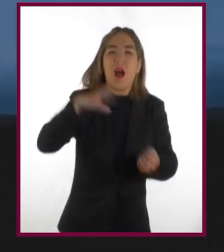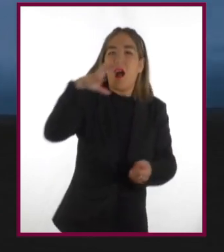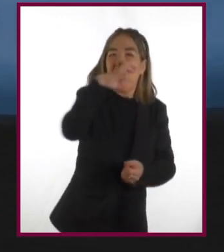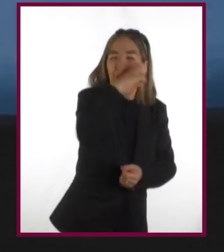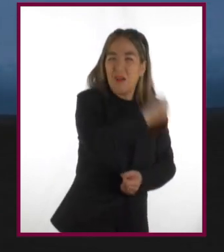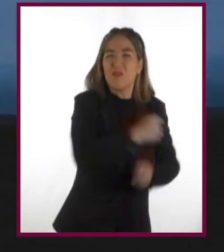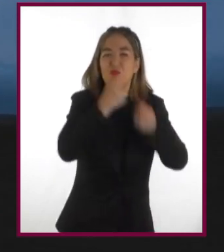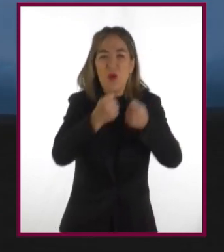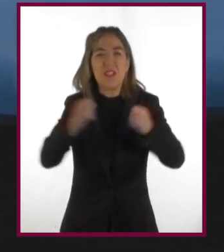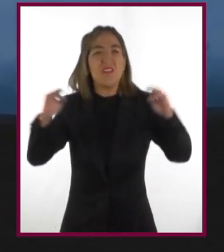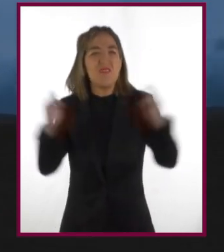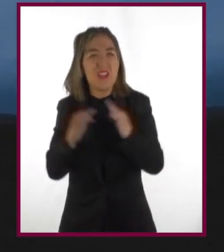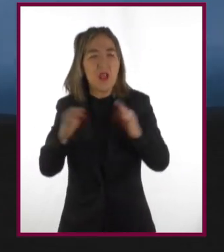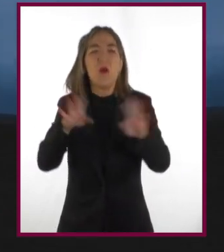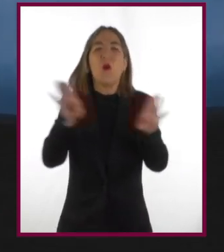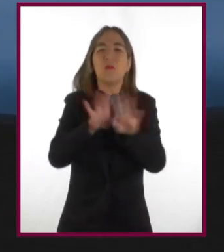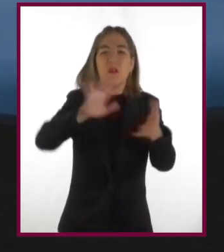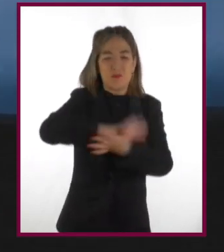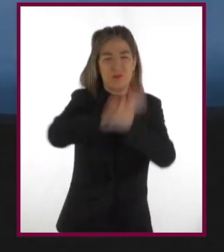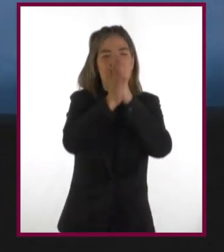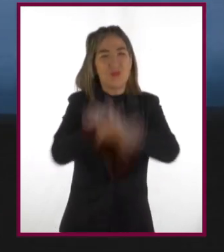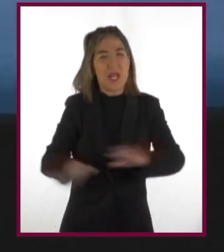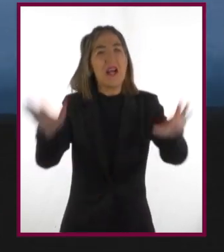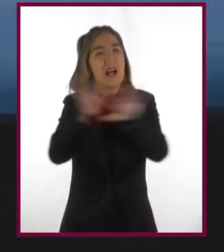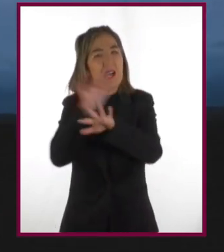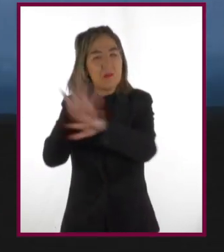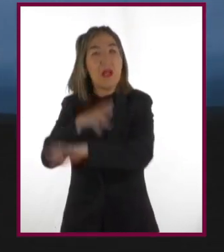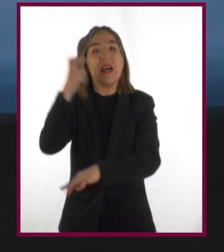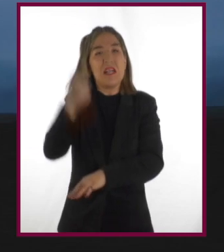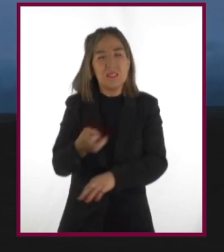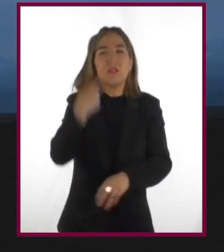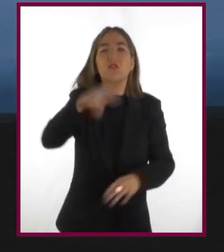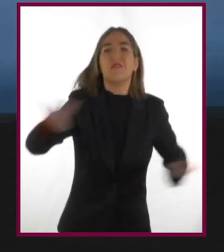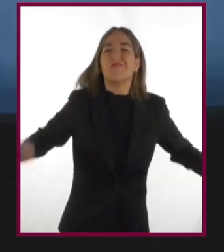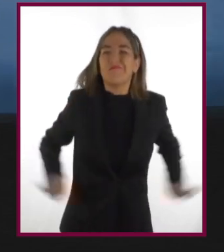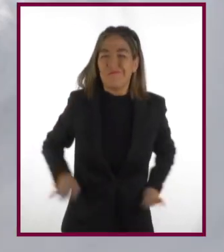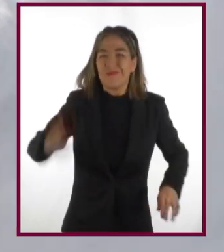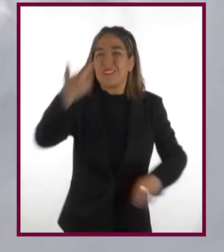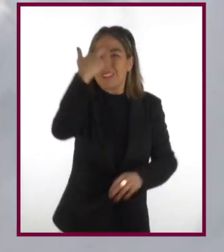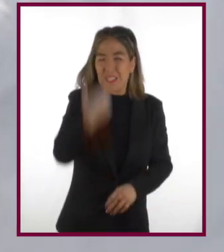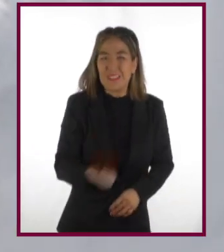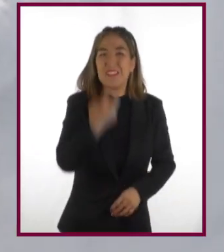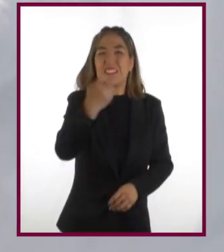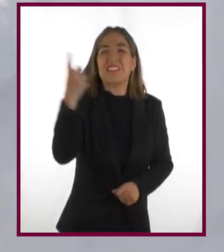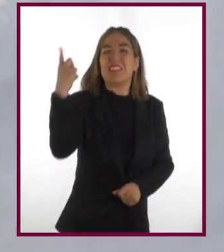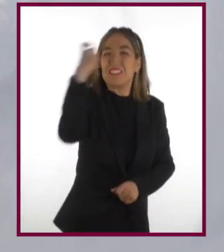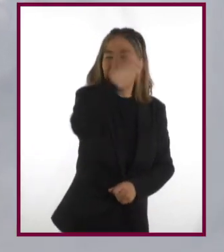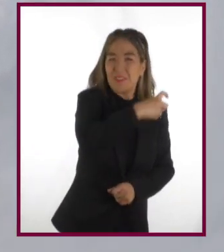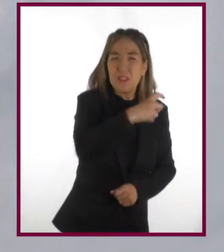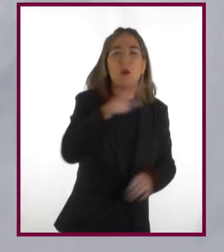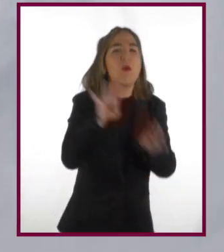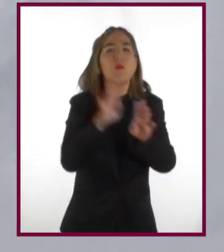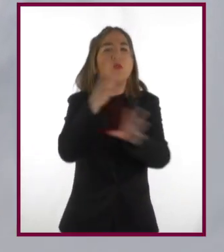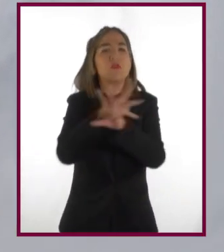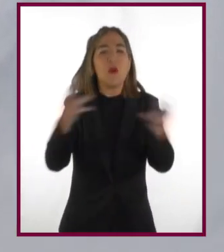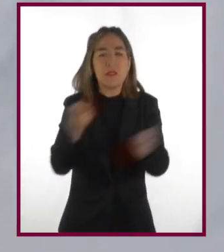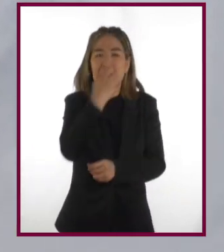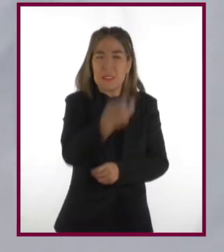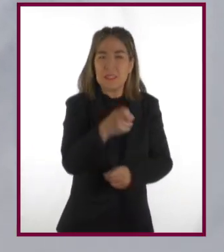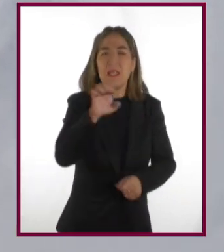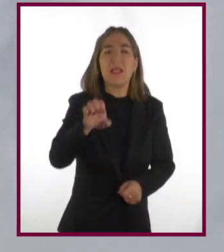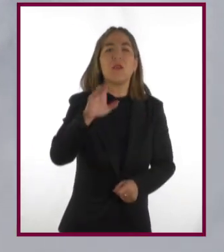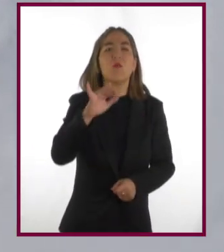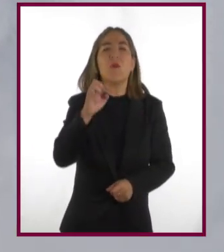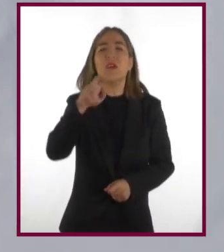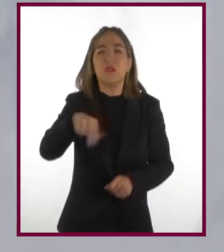de transporte constante, etc. Entonces, ahí está la dificultad, la razón por la cual la solución de